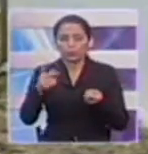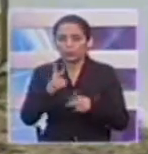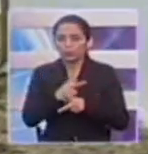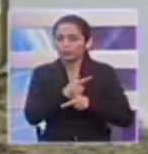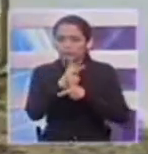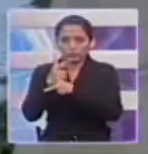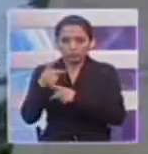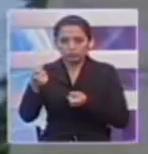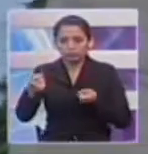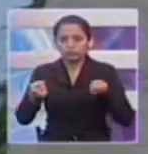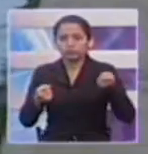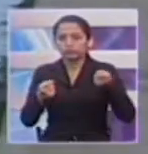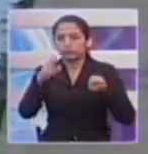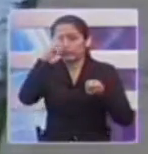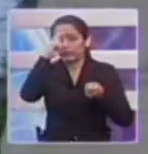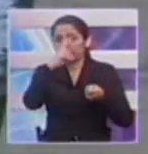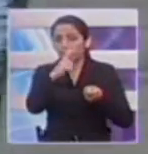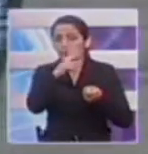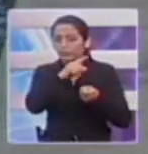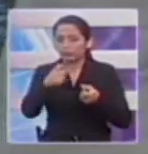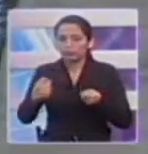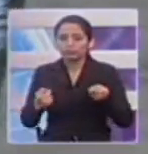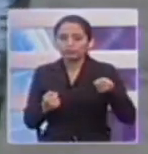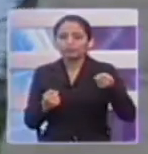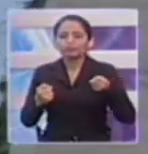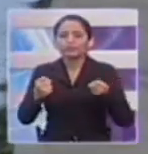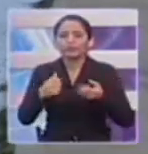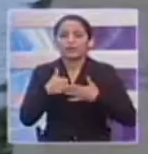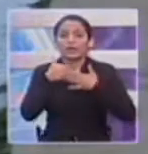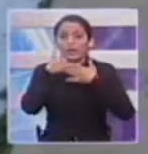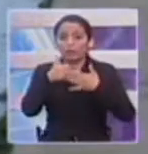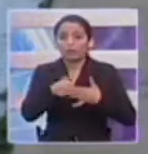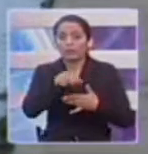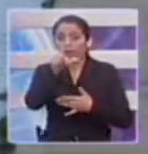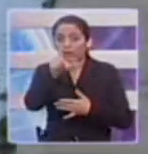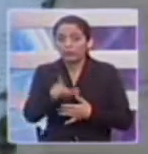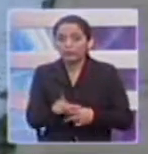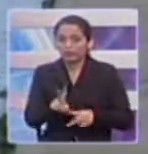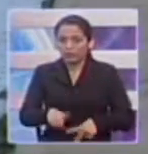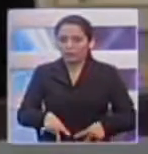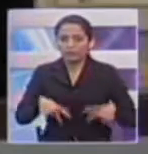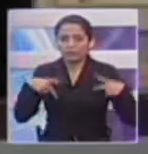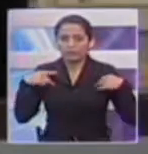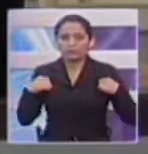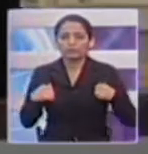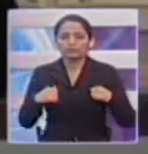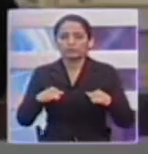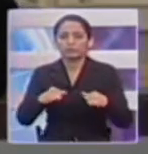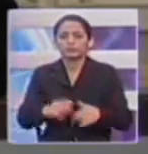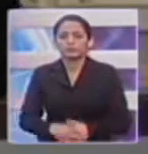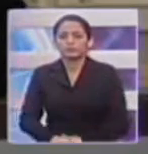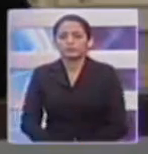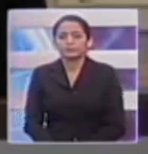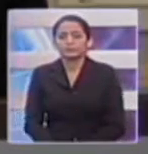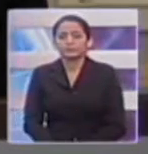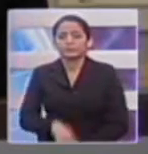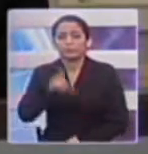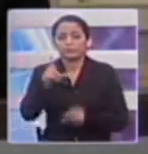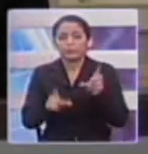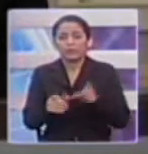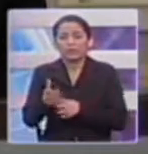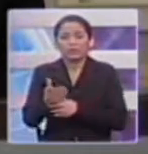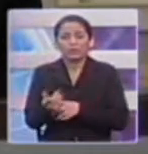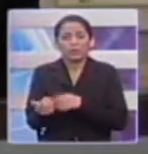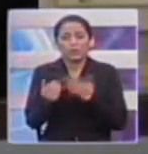de tránsito lo que también refleja una disminución en el número de víctimas en las vías del país el número de fallecidos en el año